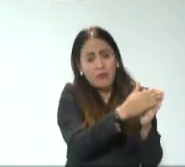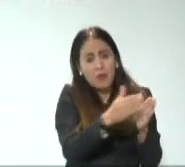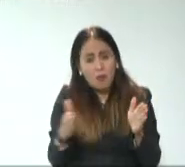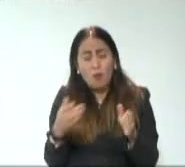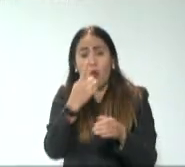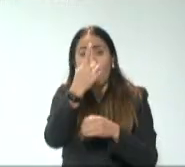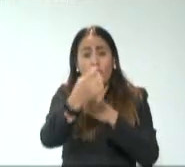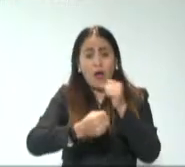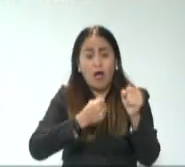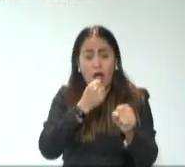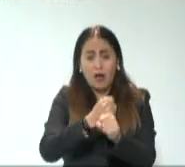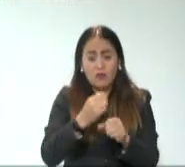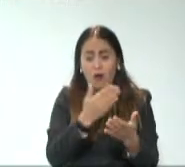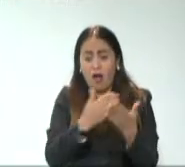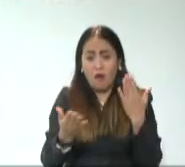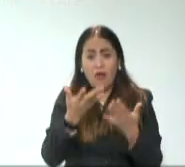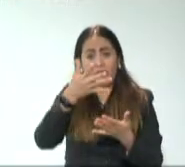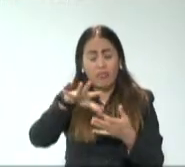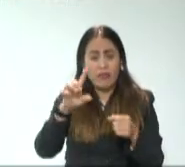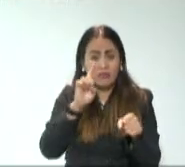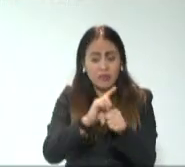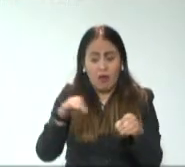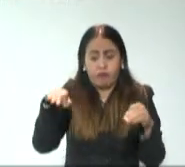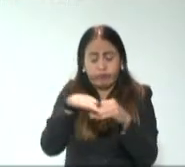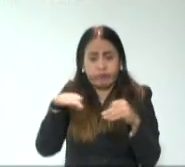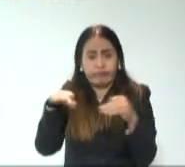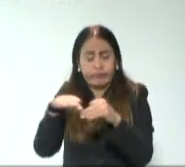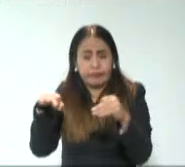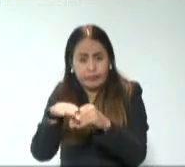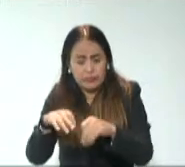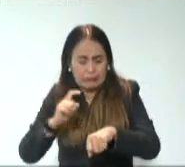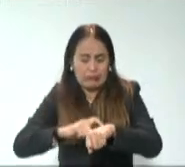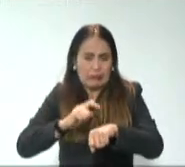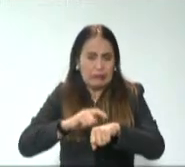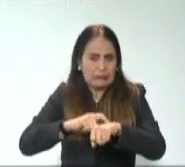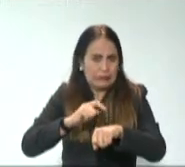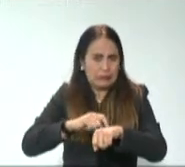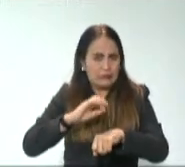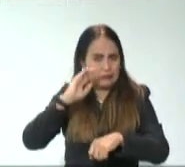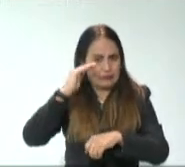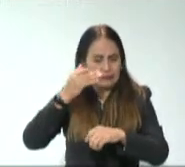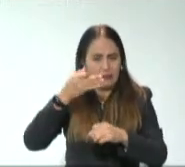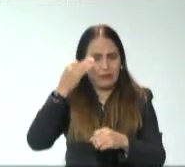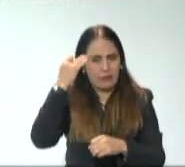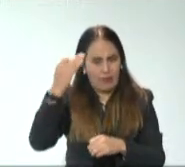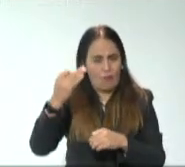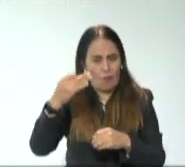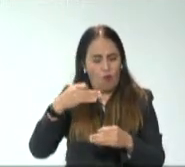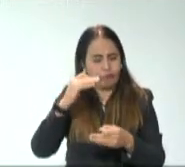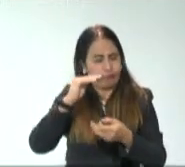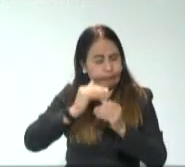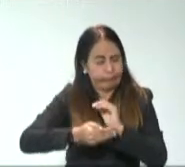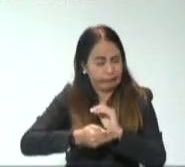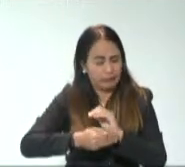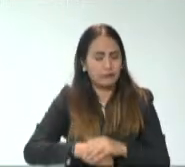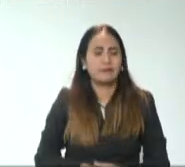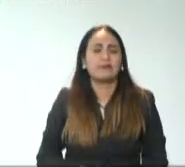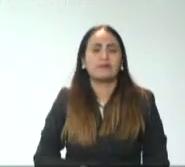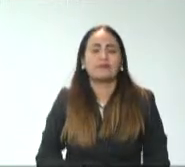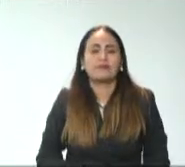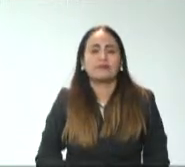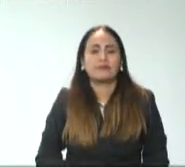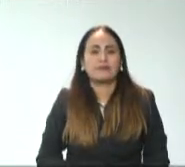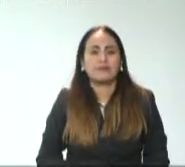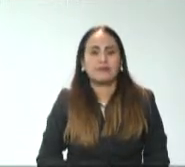año y en ese sentido ya con eso Este concluyo porque ya veo que ya estoy sobre el tiempo quiero destacar